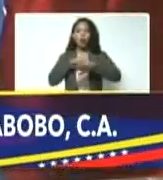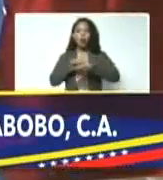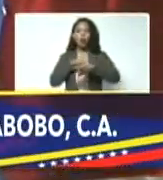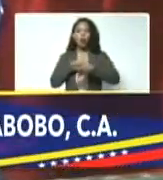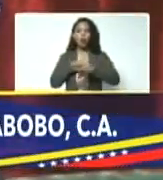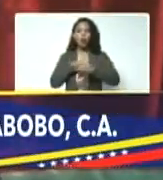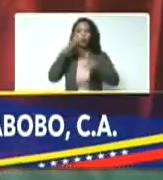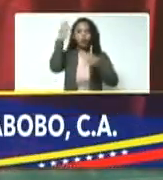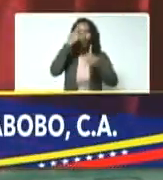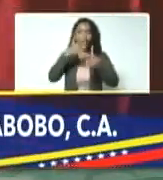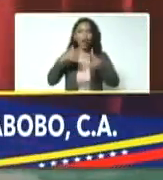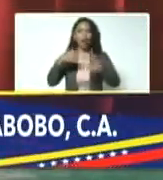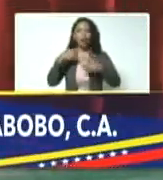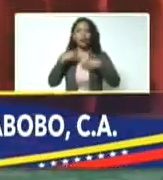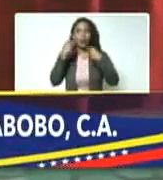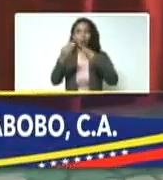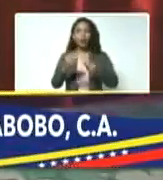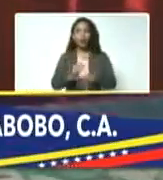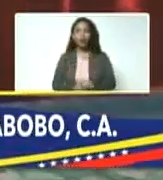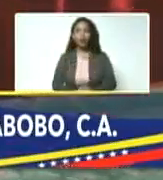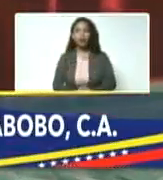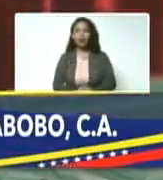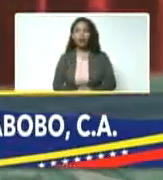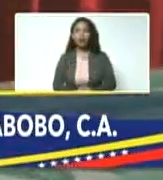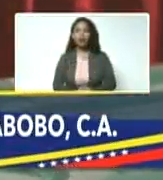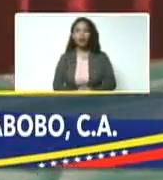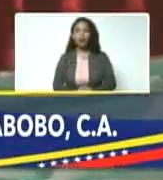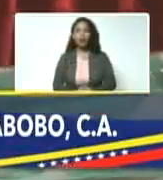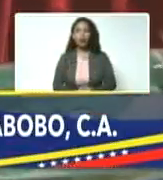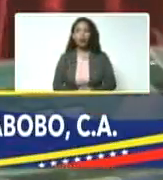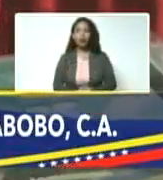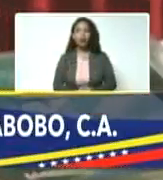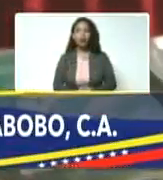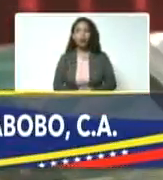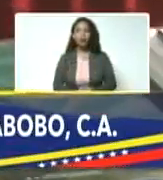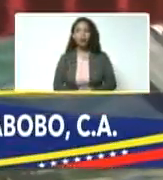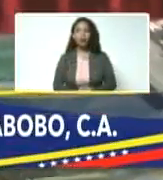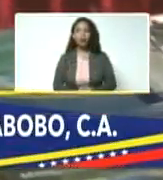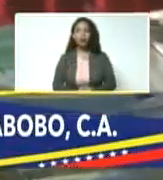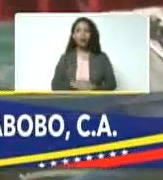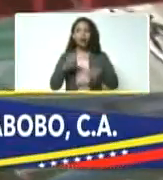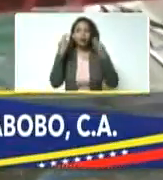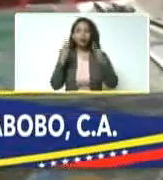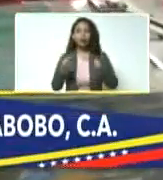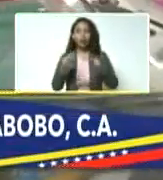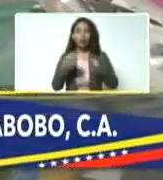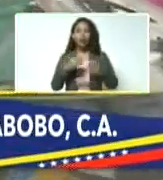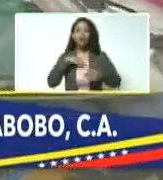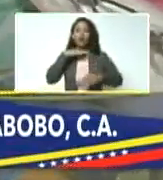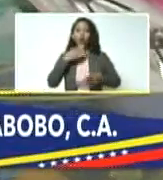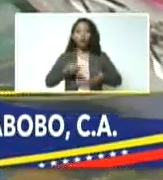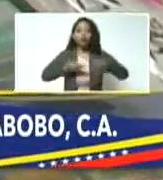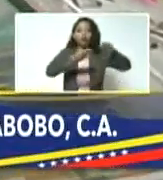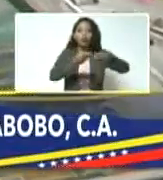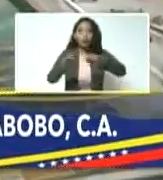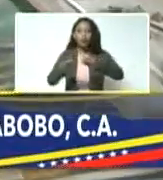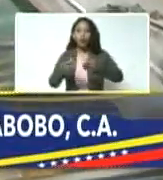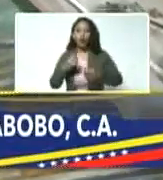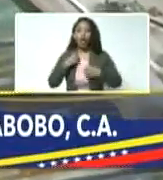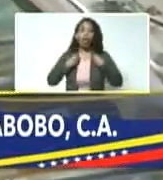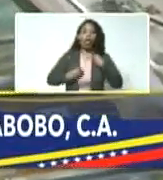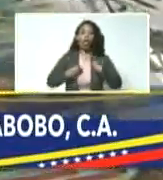las instrucciones que usted ha dado, que llegue el material de calidad, pero que además llegue con las tallas justas, la cantidad justa, que no haya angustia en